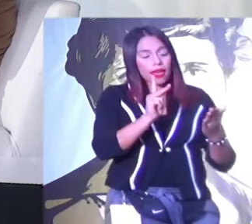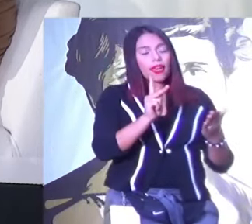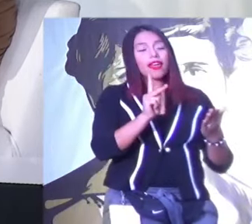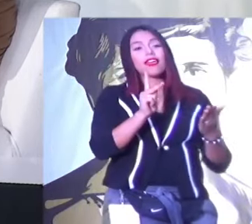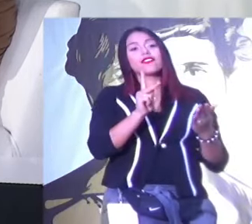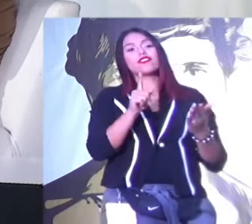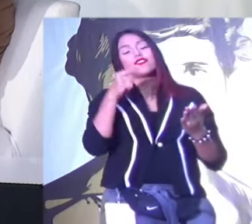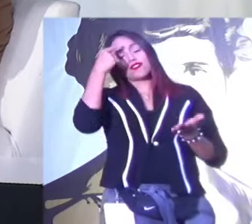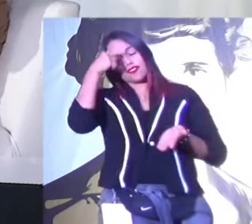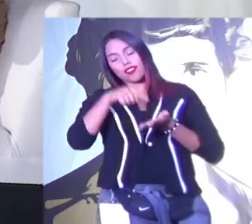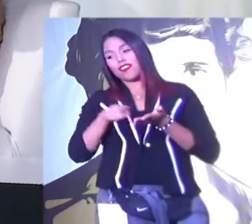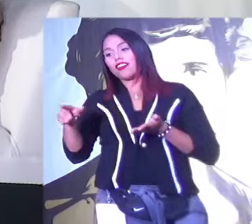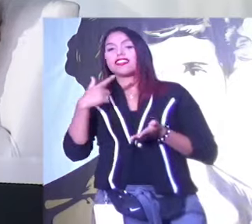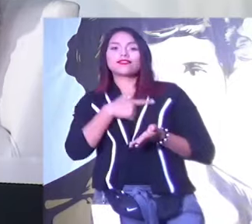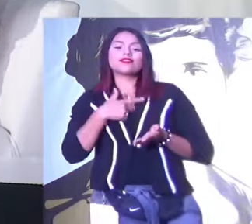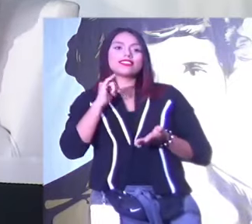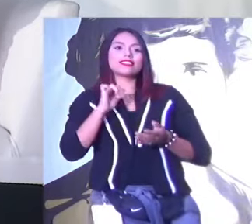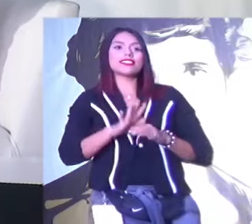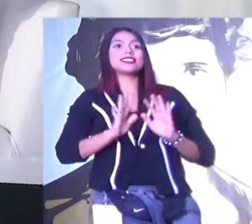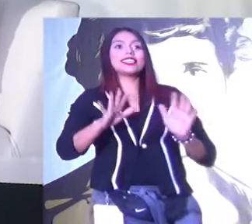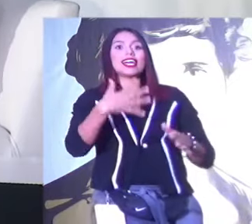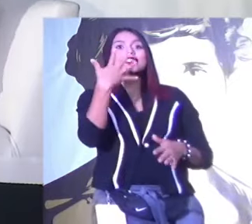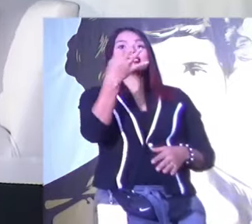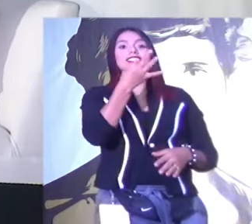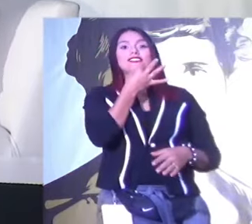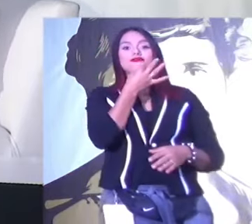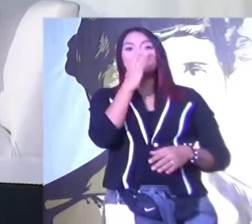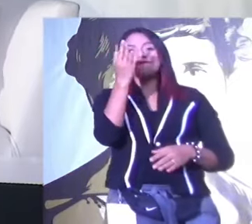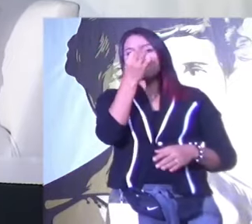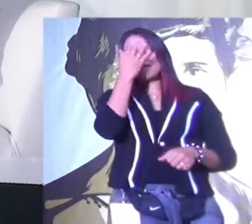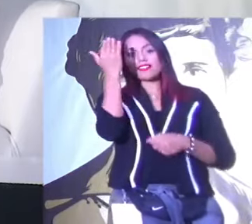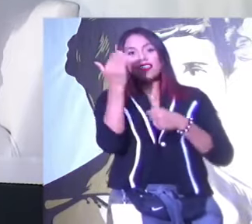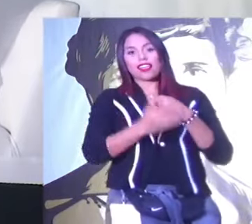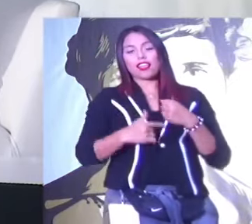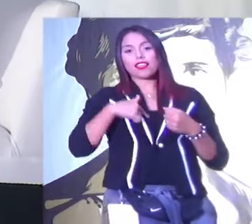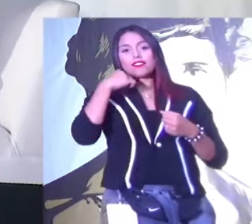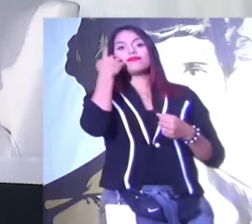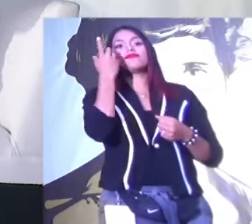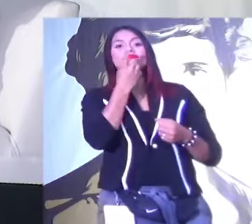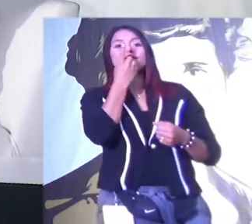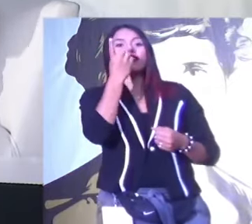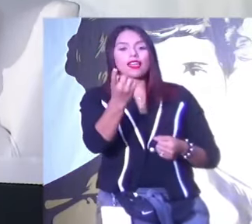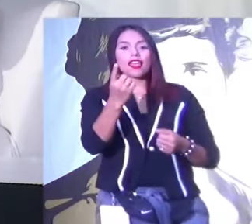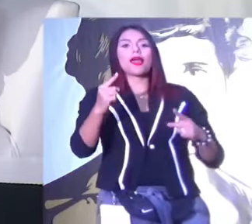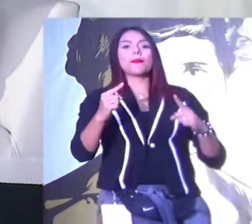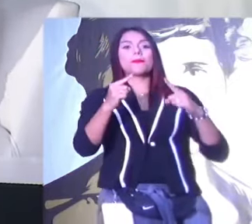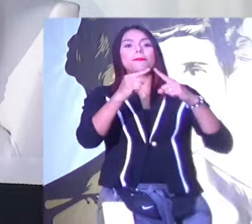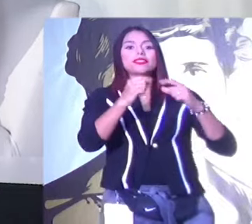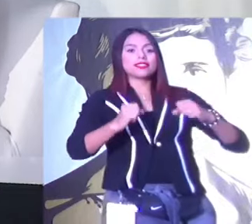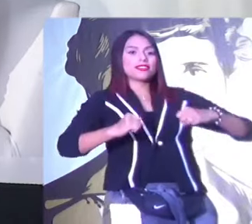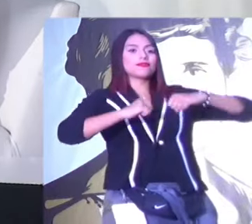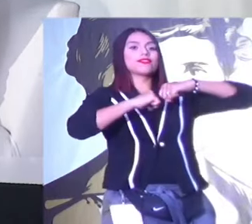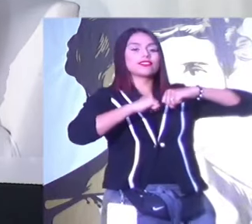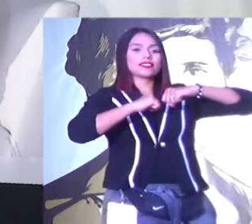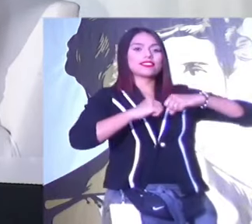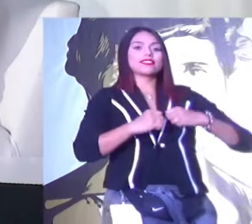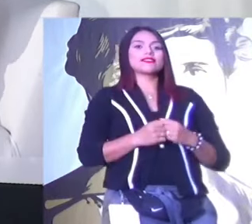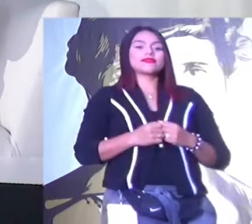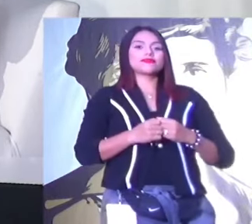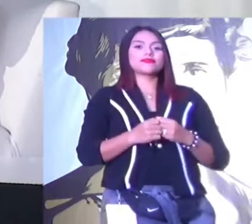pues por supuesto. Nos quedan 5 minutos y me gustaría también mencionar La Misa Fronteriza, que es, aunque es un texto